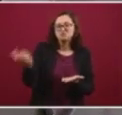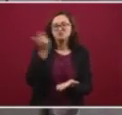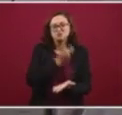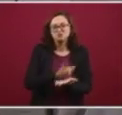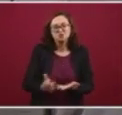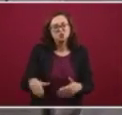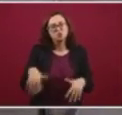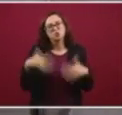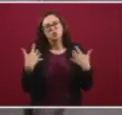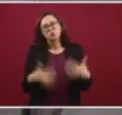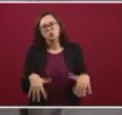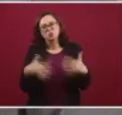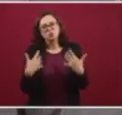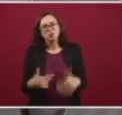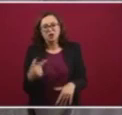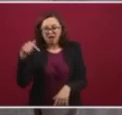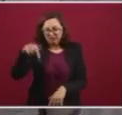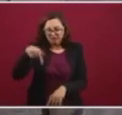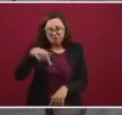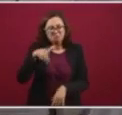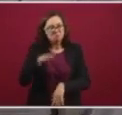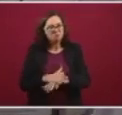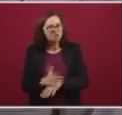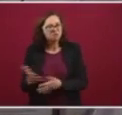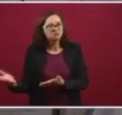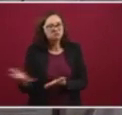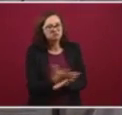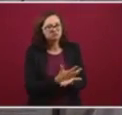ingresos que tiene nuestro país.